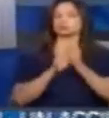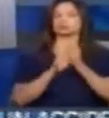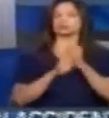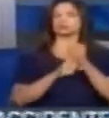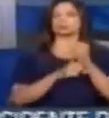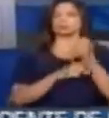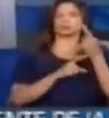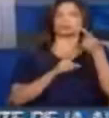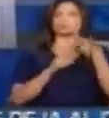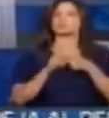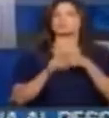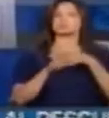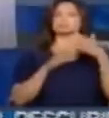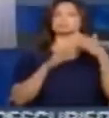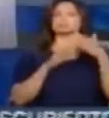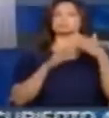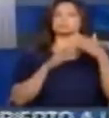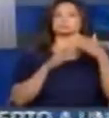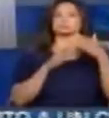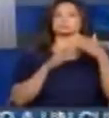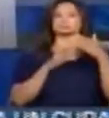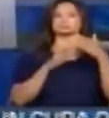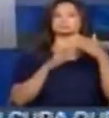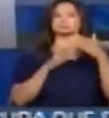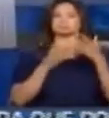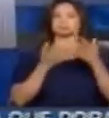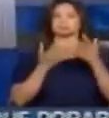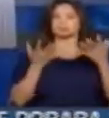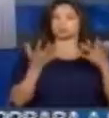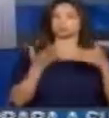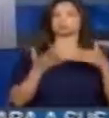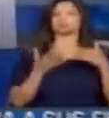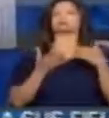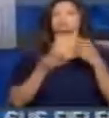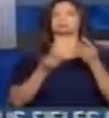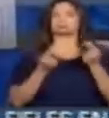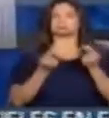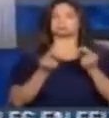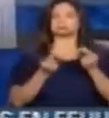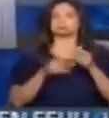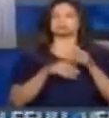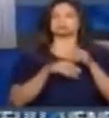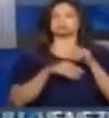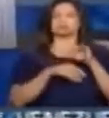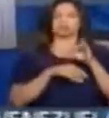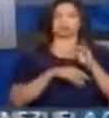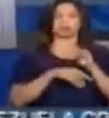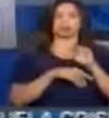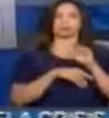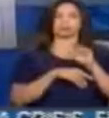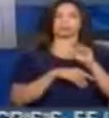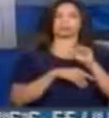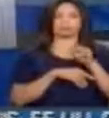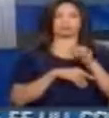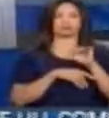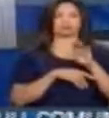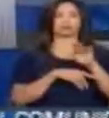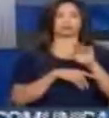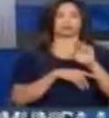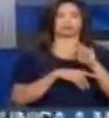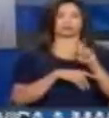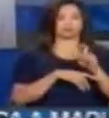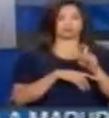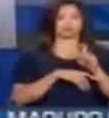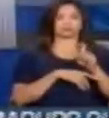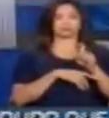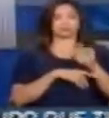en menos de un mes, porque los materiales están llegando rápido gracias a Mayo Valé, a Coto, director del INVI,